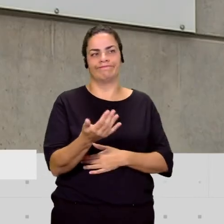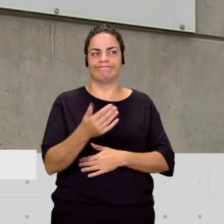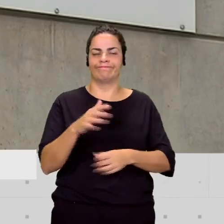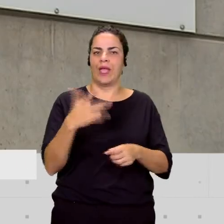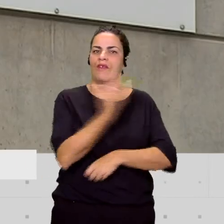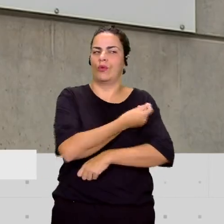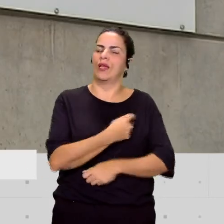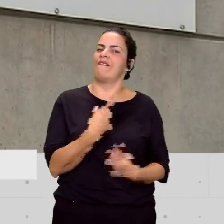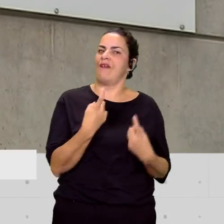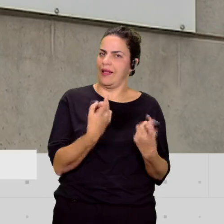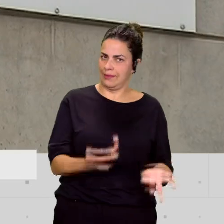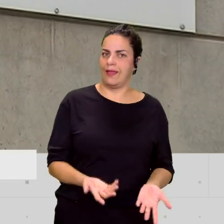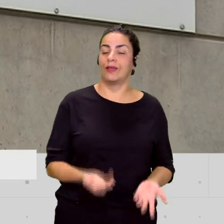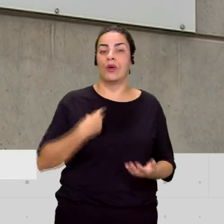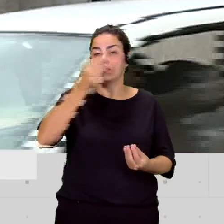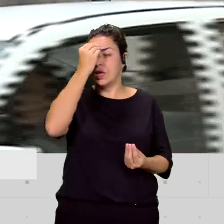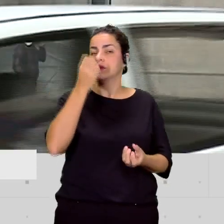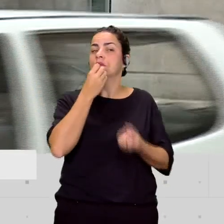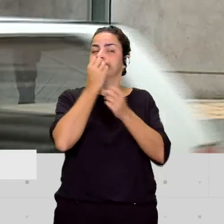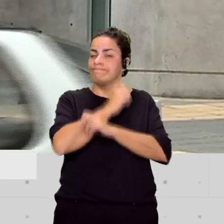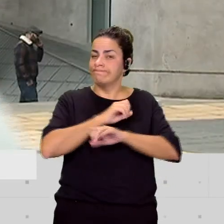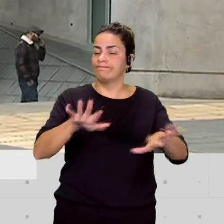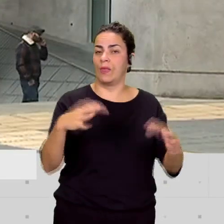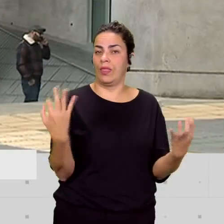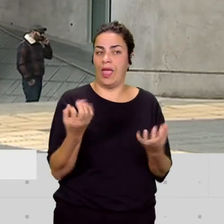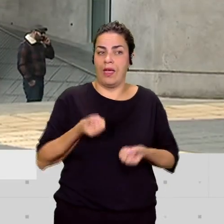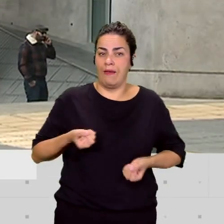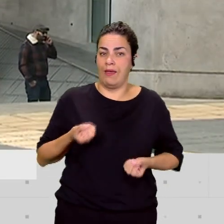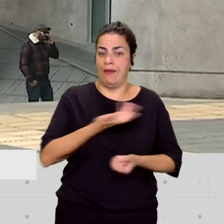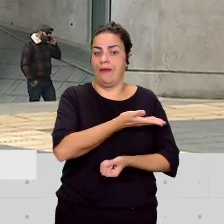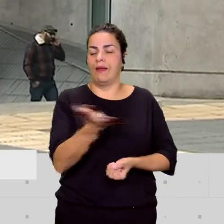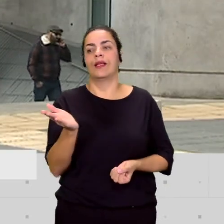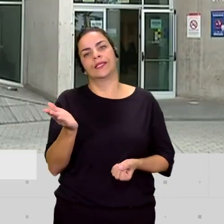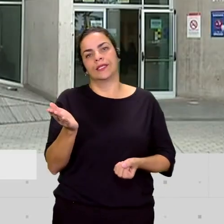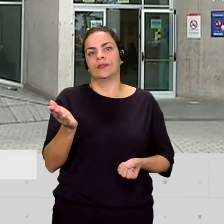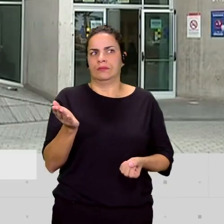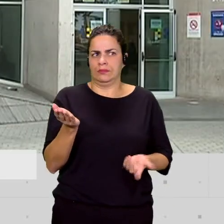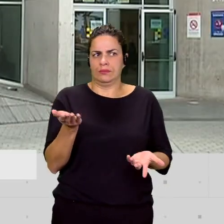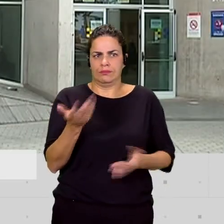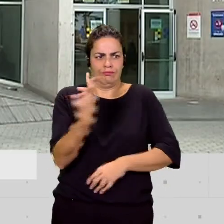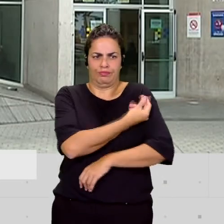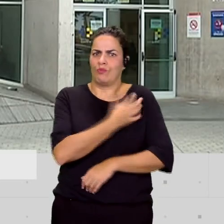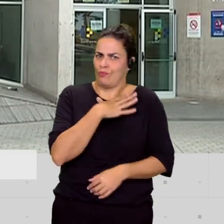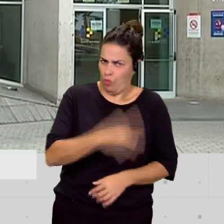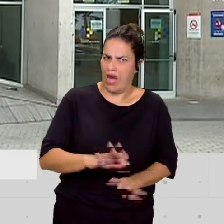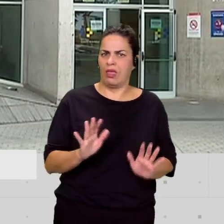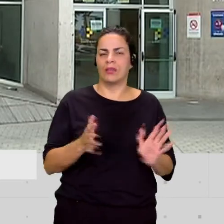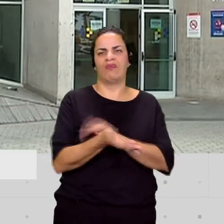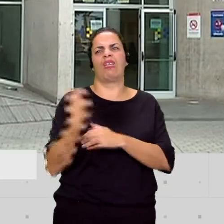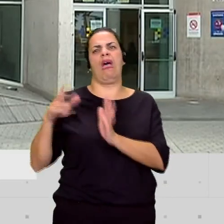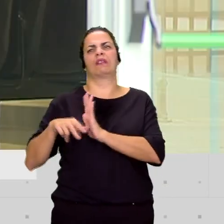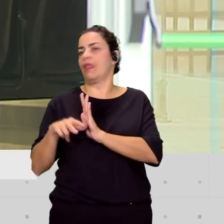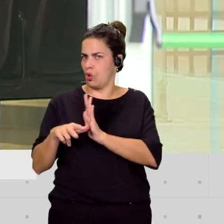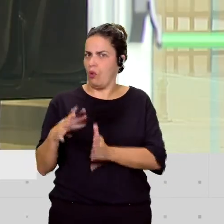el mensaje fundamental que hay que transmitir a la población es que aún no es tarde para acudir a la vacunación.